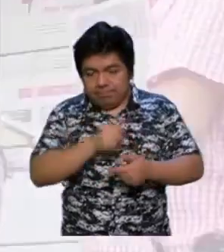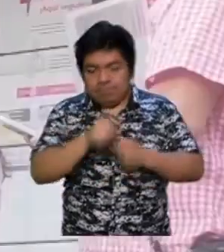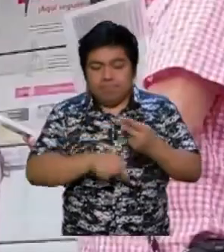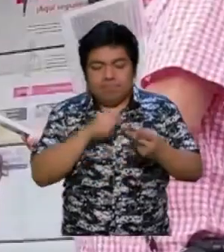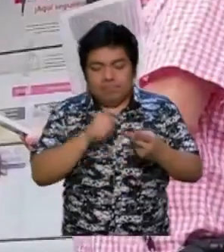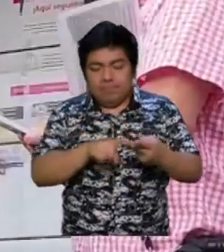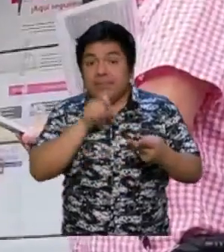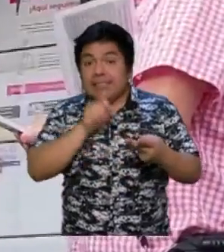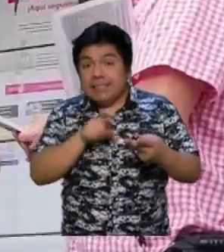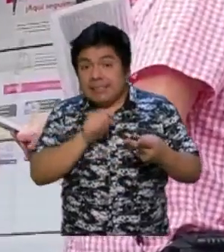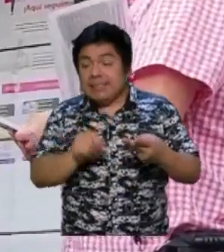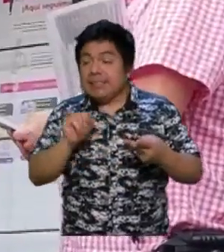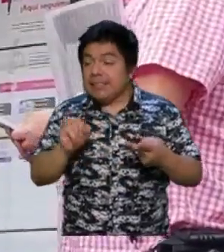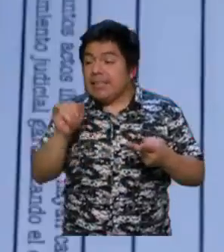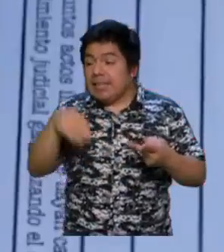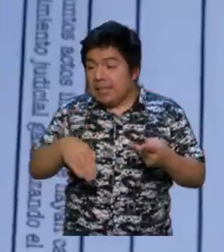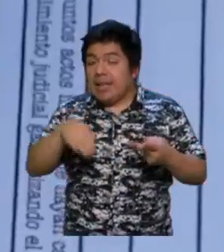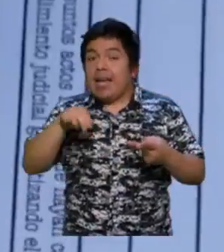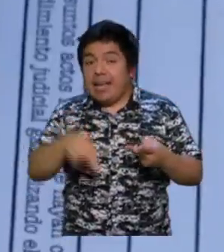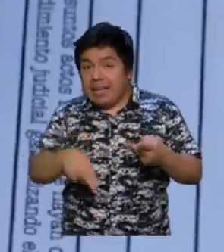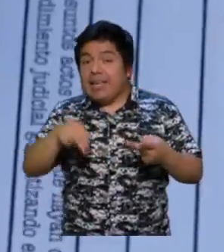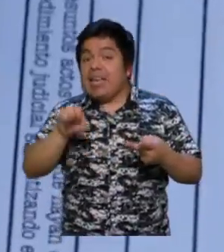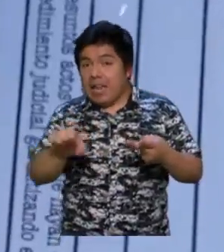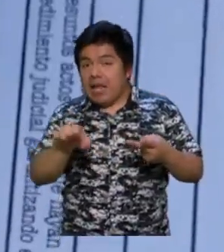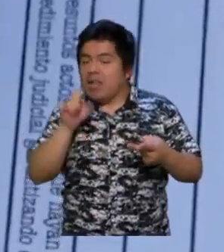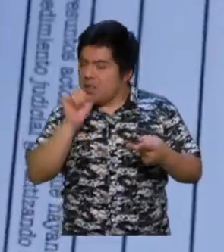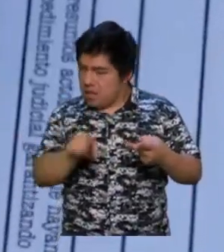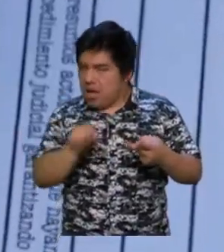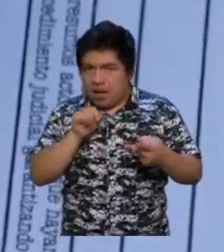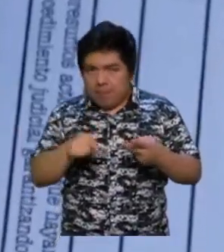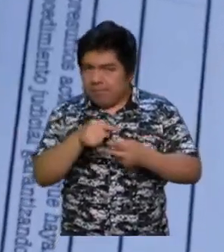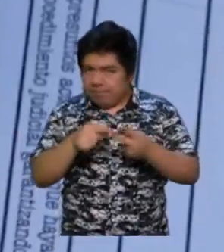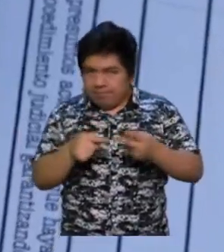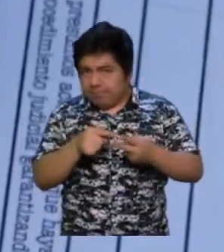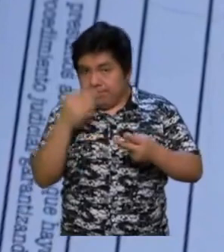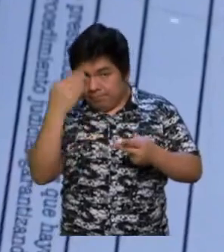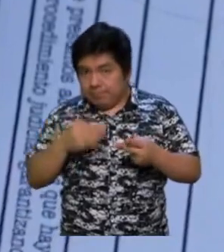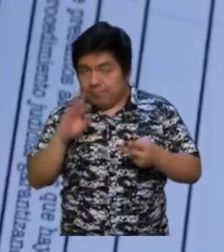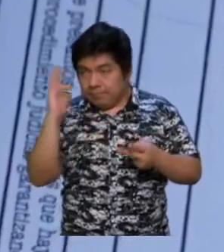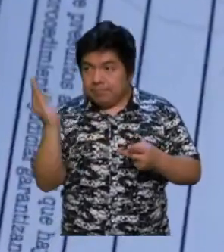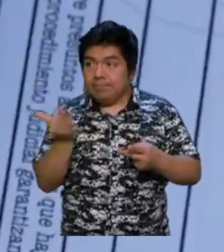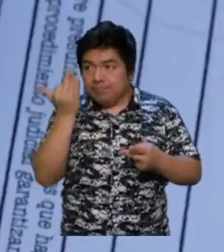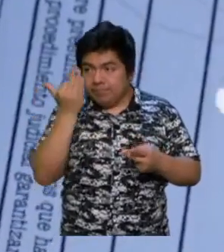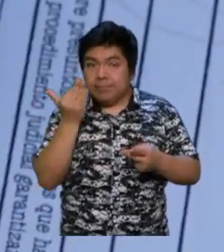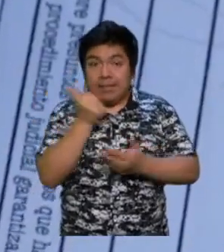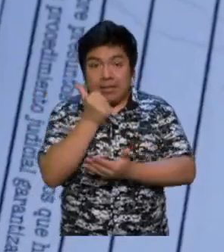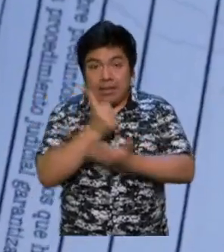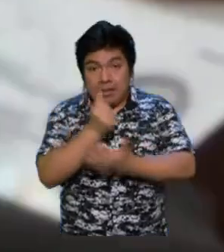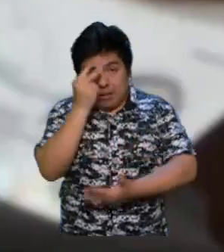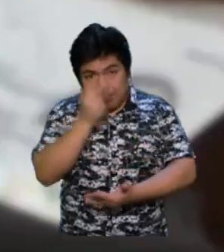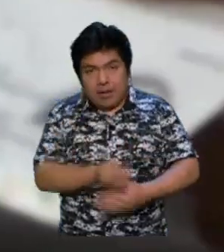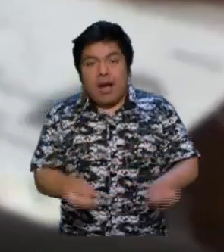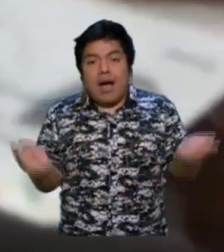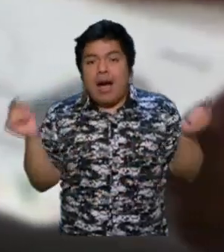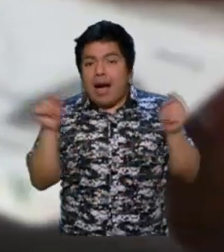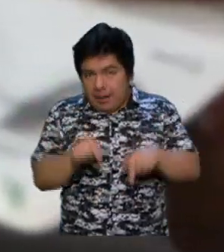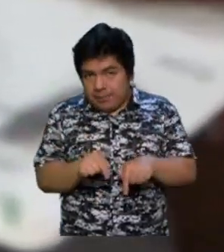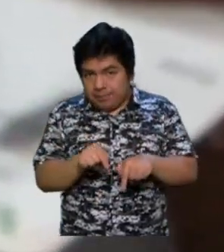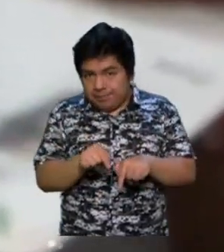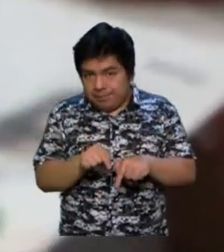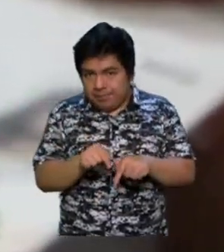con el Instituto Nacional Electoral para efectos de la elección federal en la Ciudad de México. Sí,